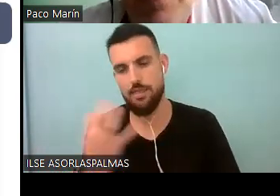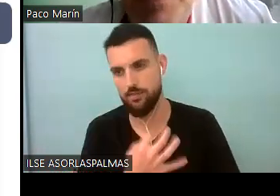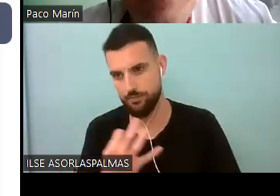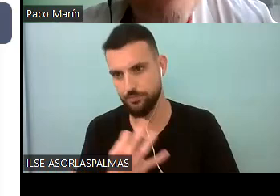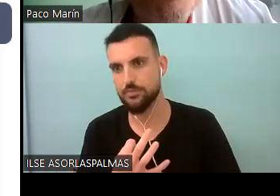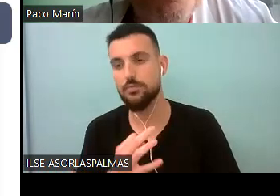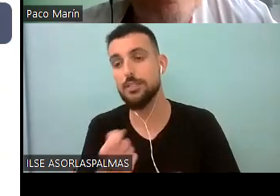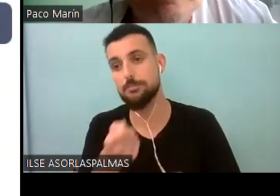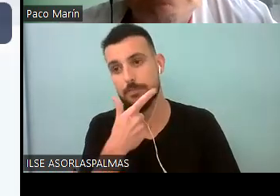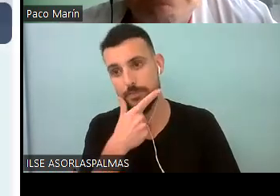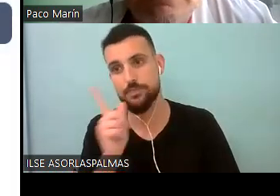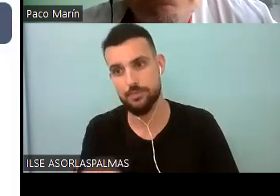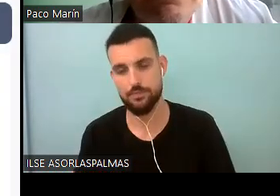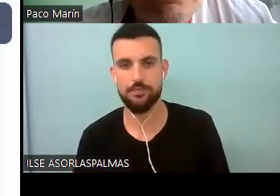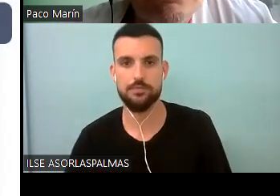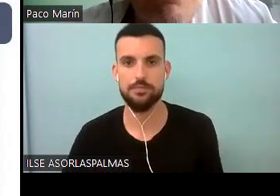deberíamos suplementar.